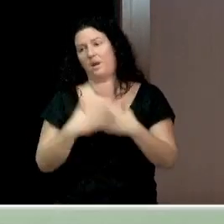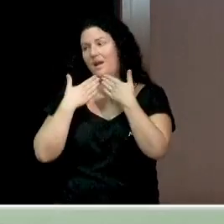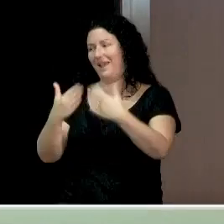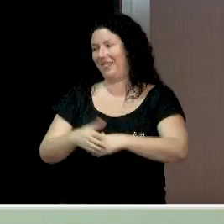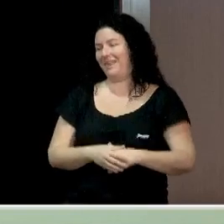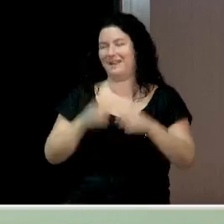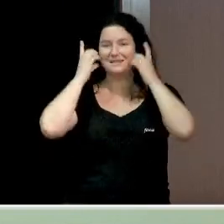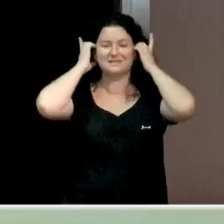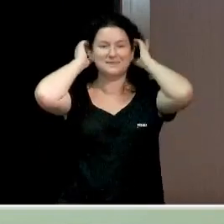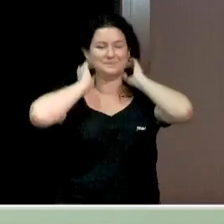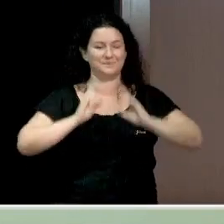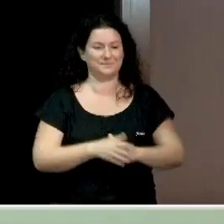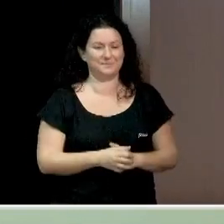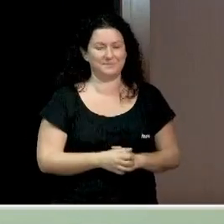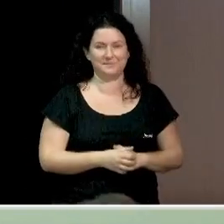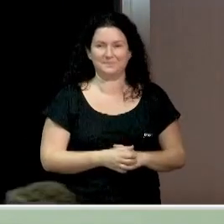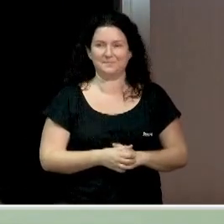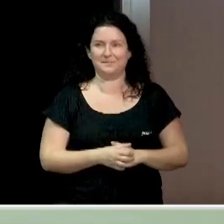gracias. A usted.